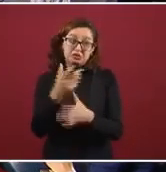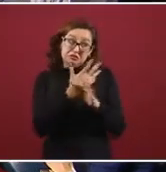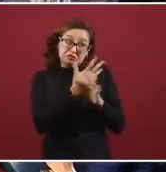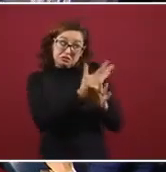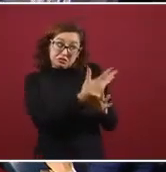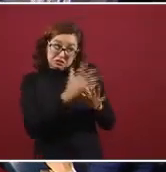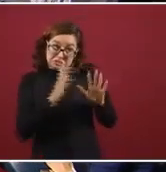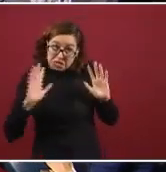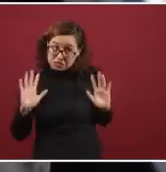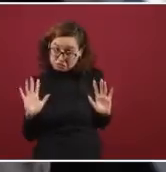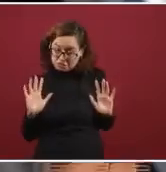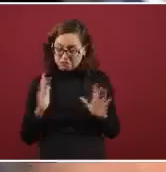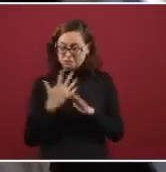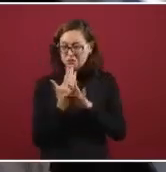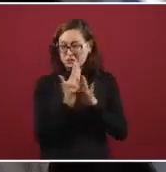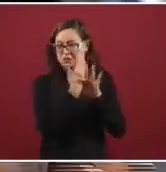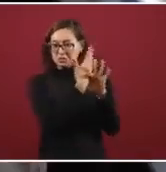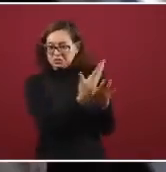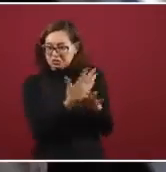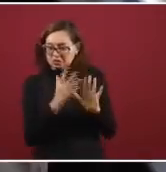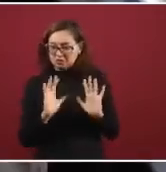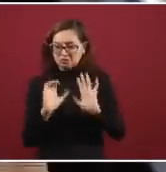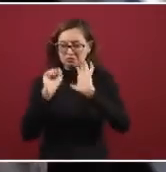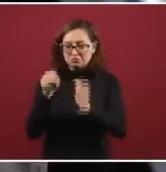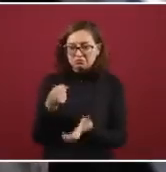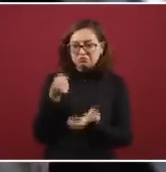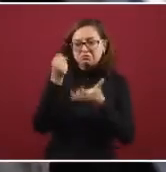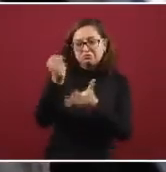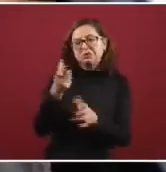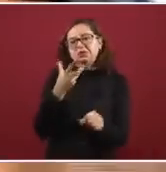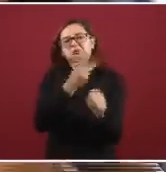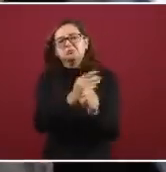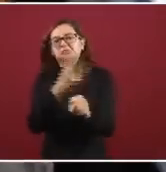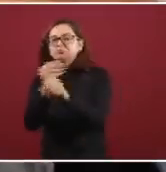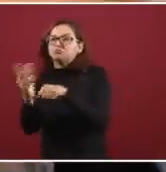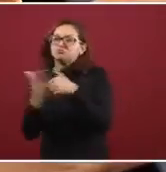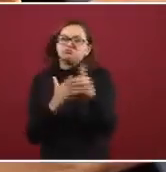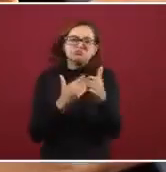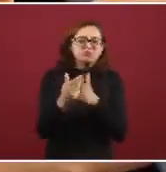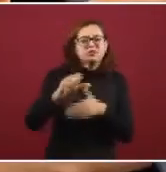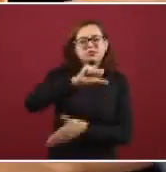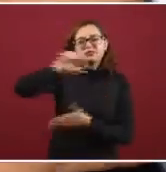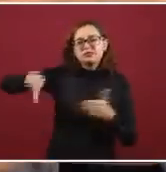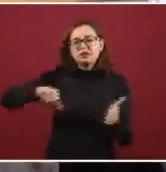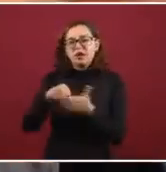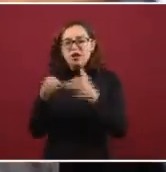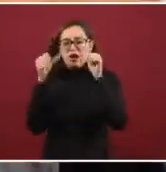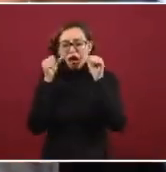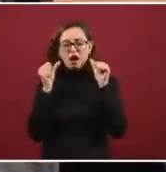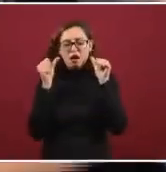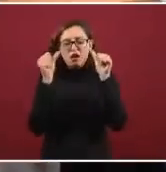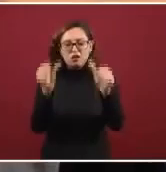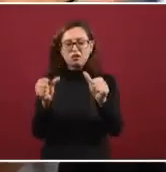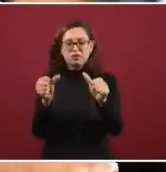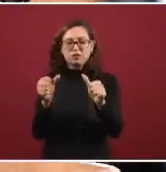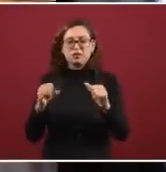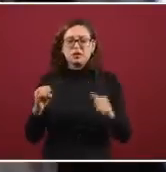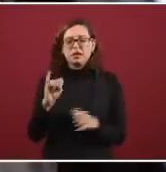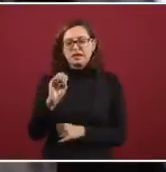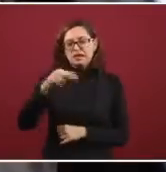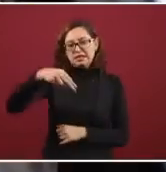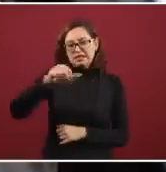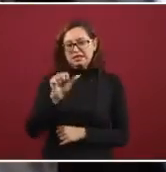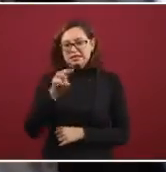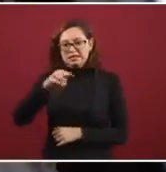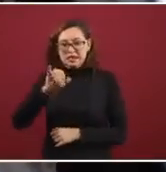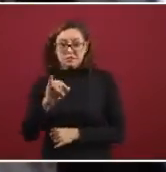en teoría, modernizar, ampliar los centros de atención del Instituto Nacional de Inmigración. Eso